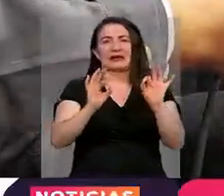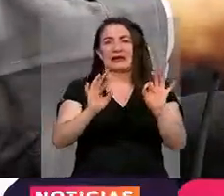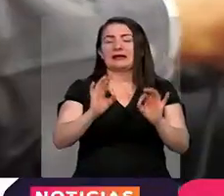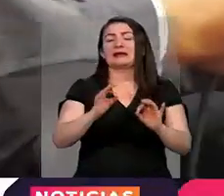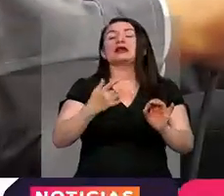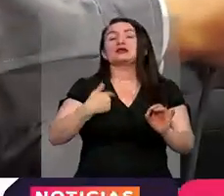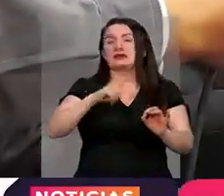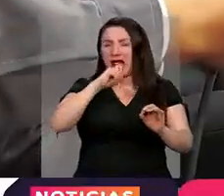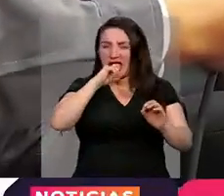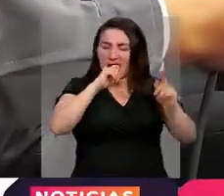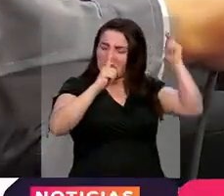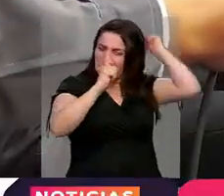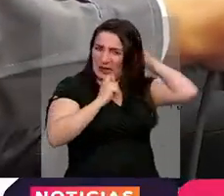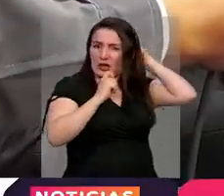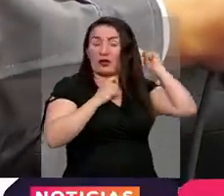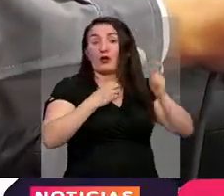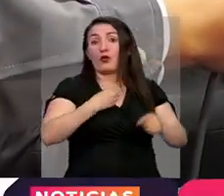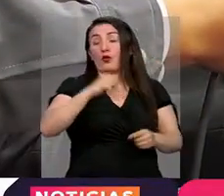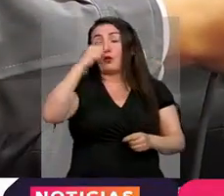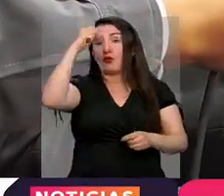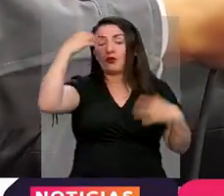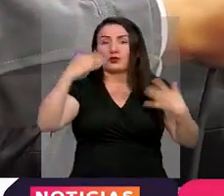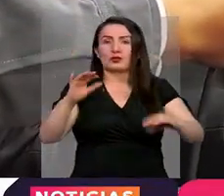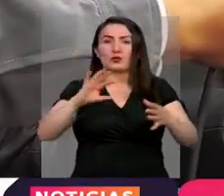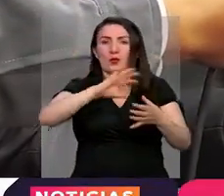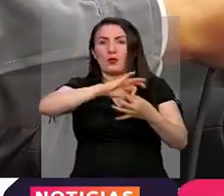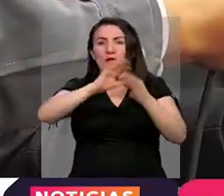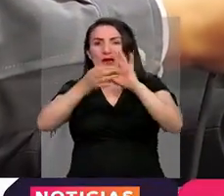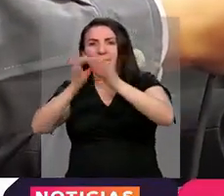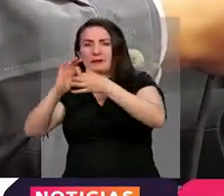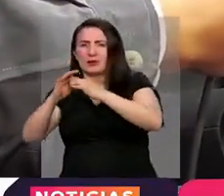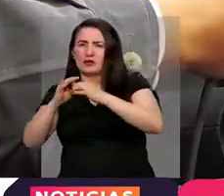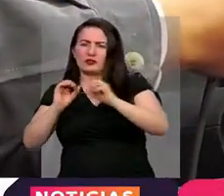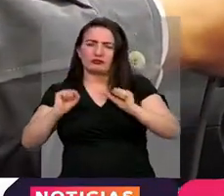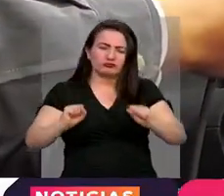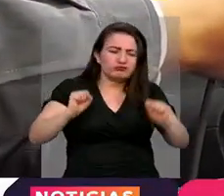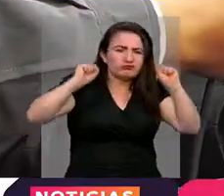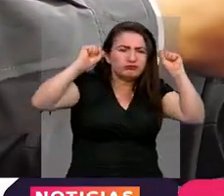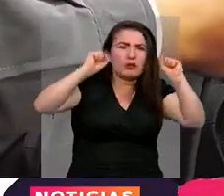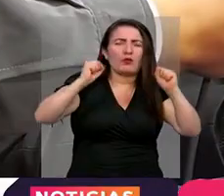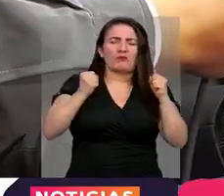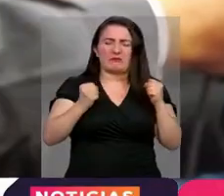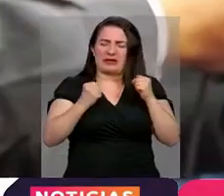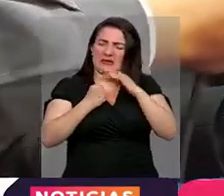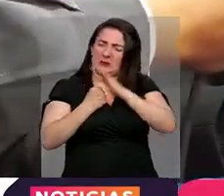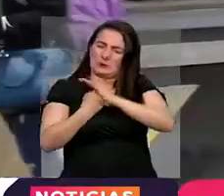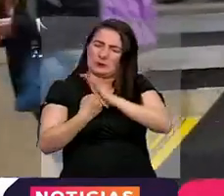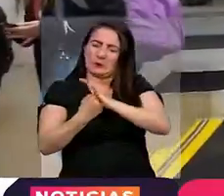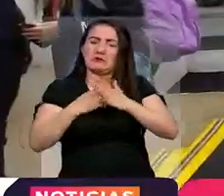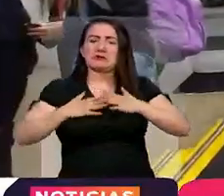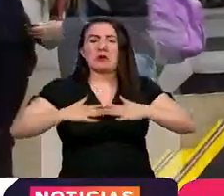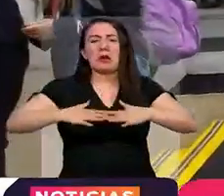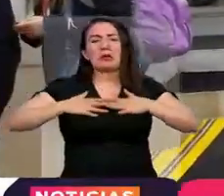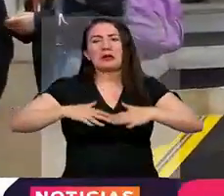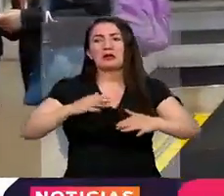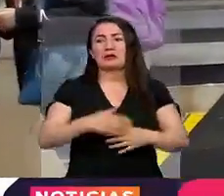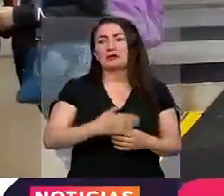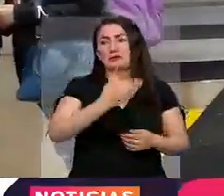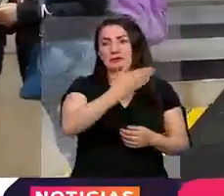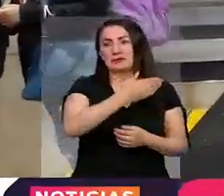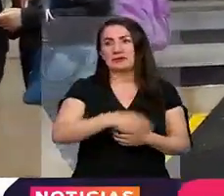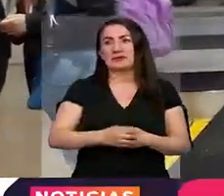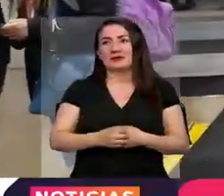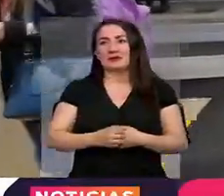olímpicos, tiendes a tener que hacer el último movimiento con mucha presión, pero la presión se maneja con tranquilidad. El pupilo de María